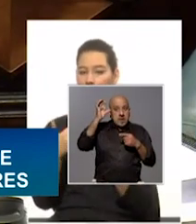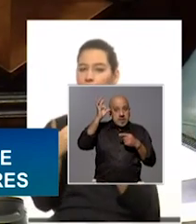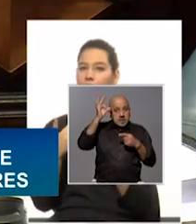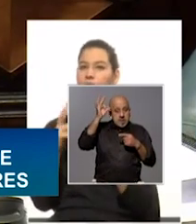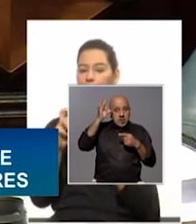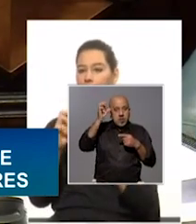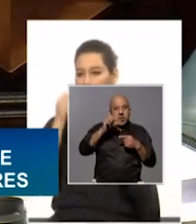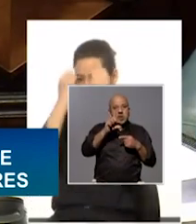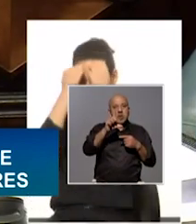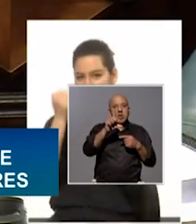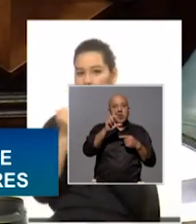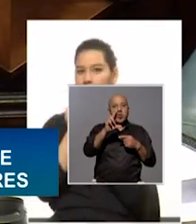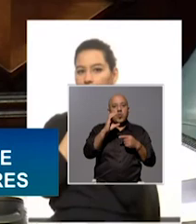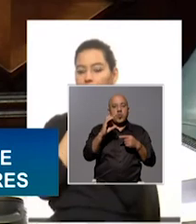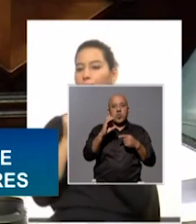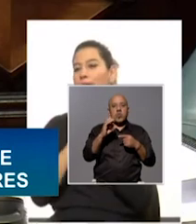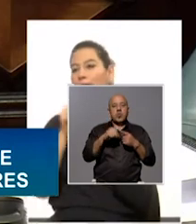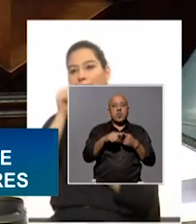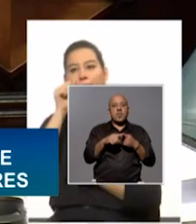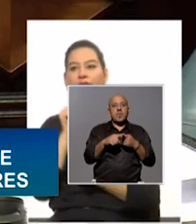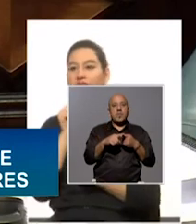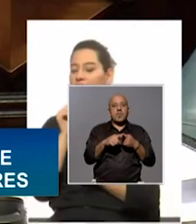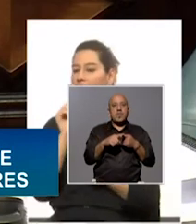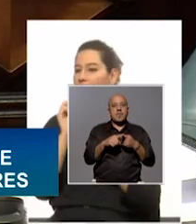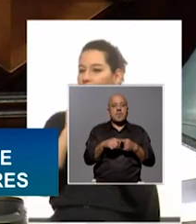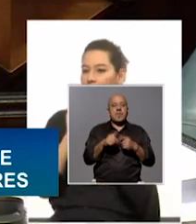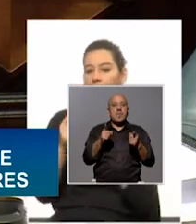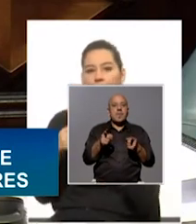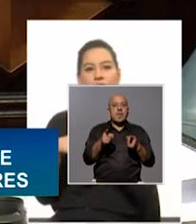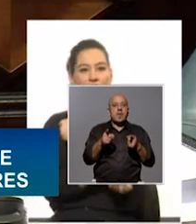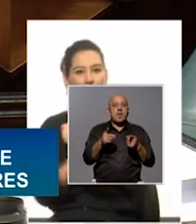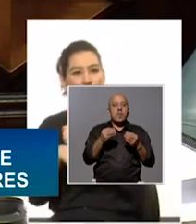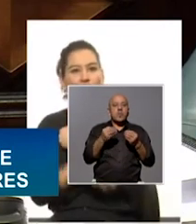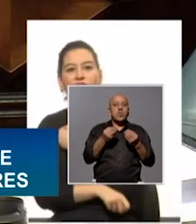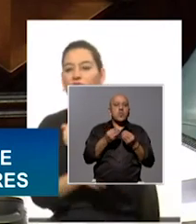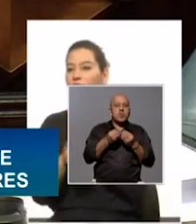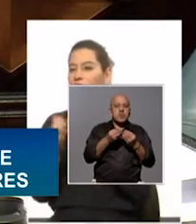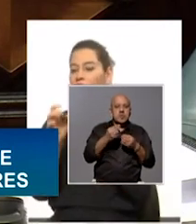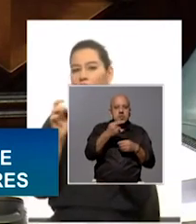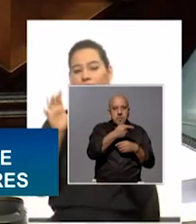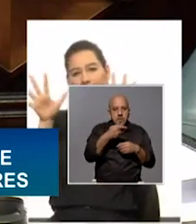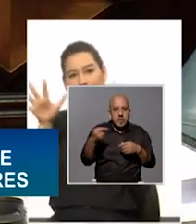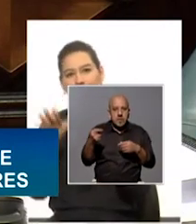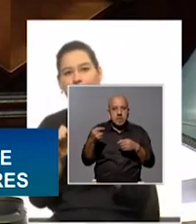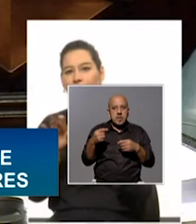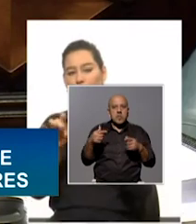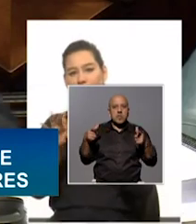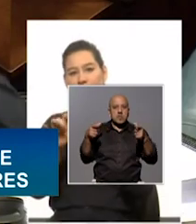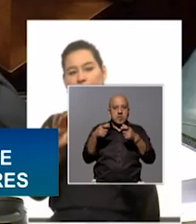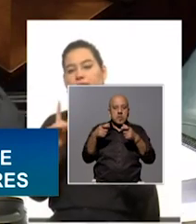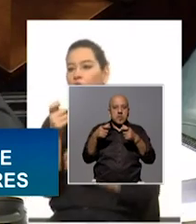está votando en la yuca luego de bueno de varias semanas en que la comisión especial trabajará